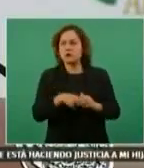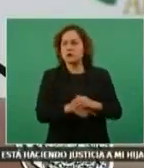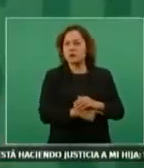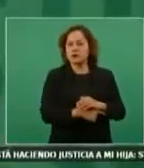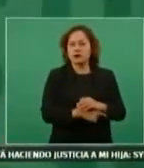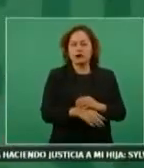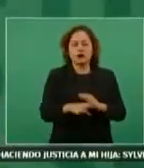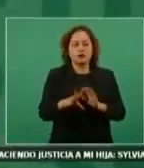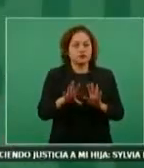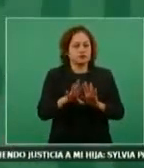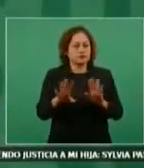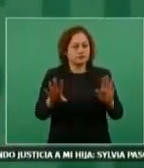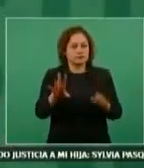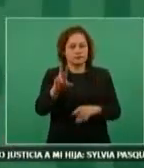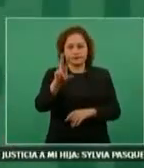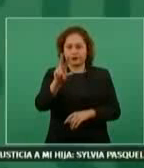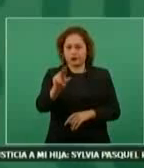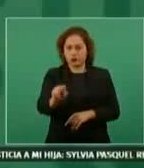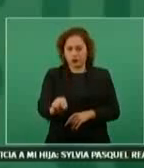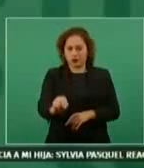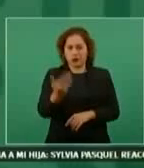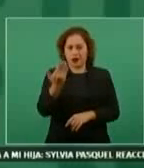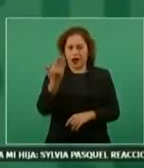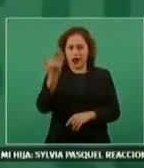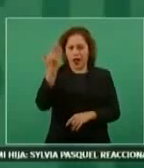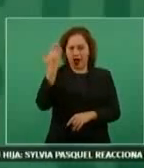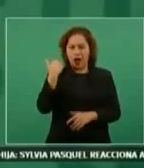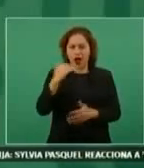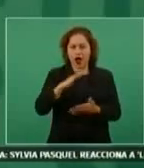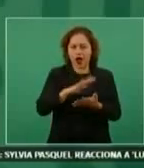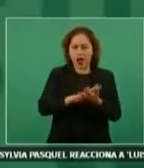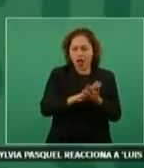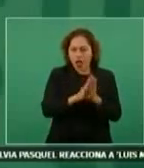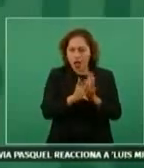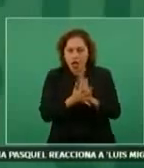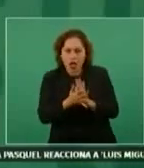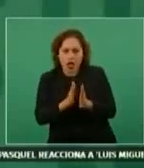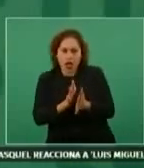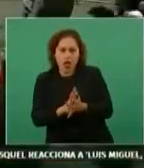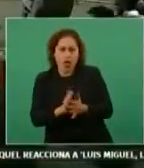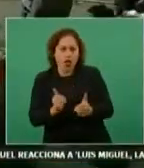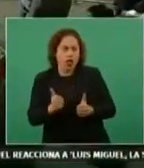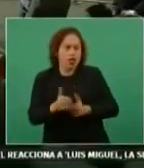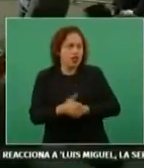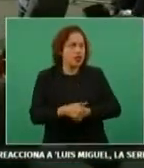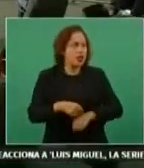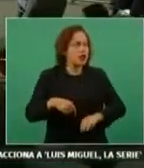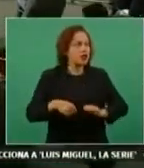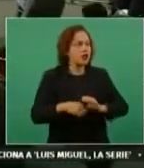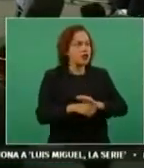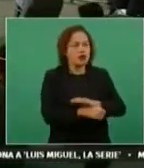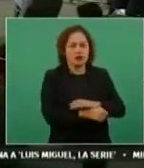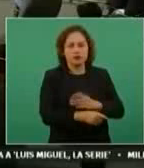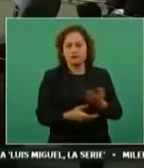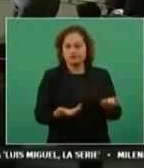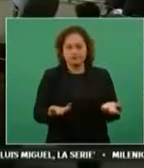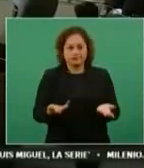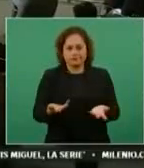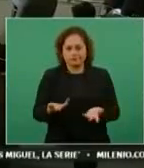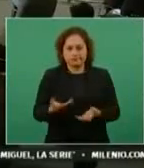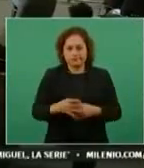por la vía legal y enviar, en estos tiempos, sopilotes al lugar de los hechos, tiene una